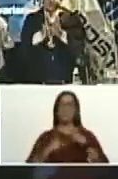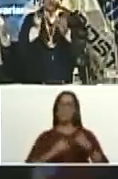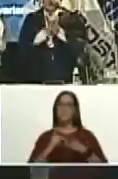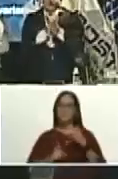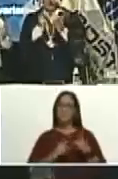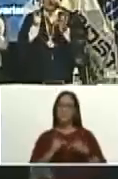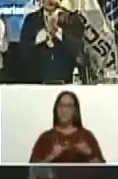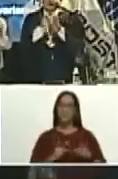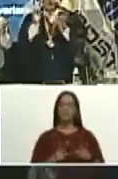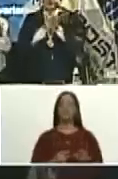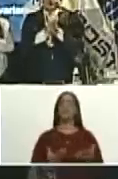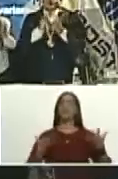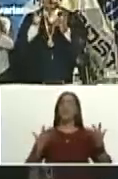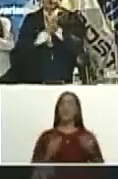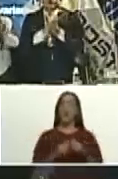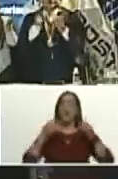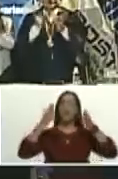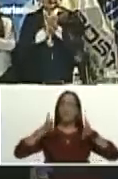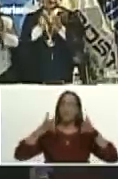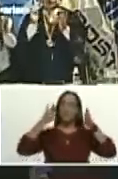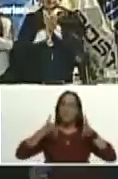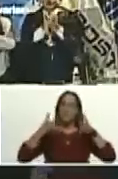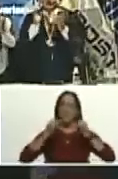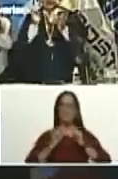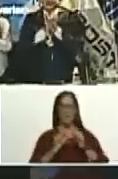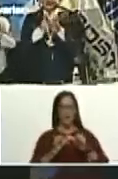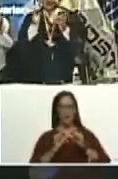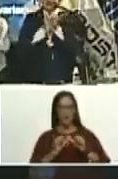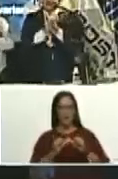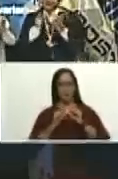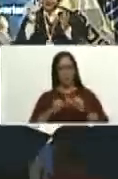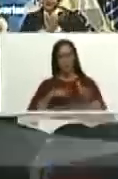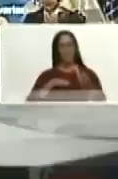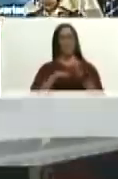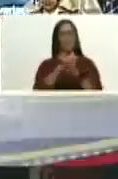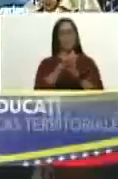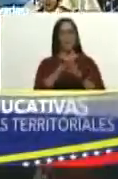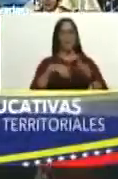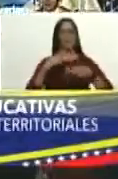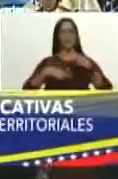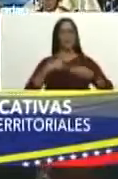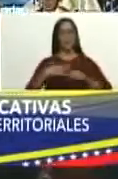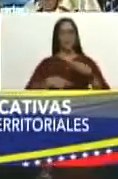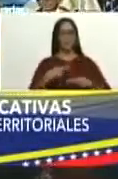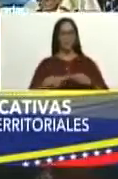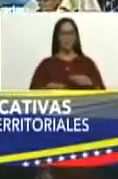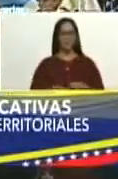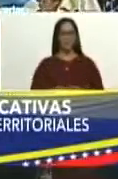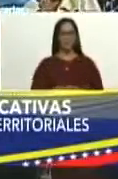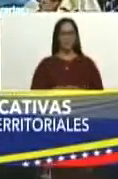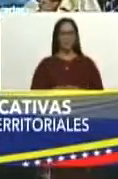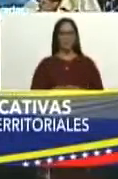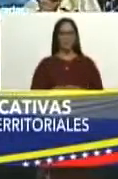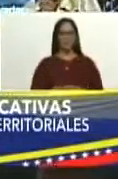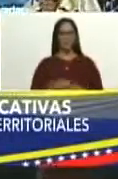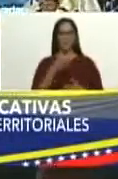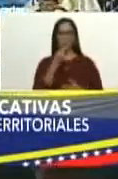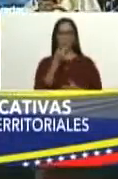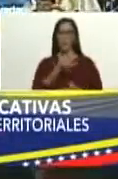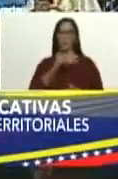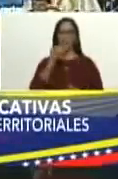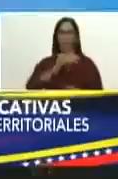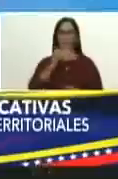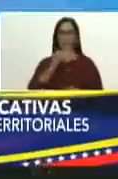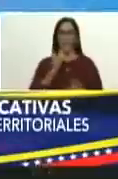productivos con la formación. Seguimos avanzando en revolución. Muy buenas